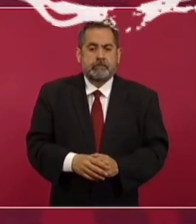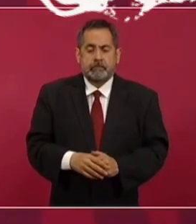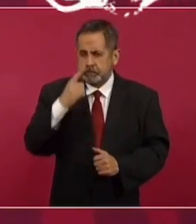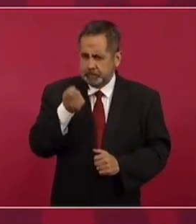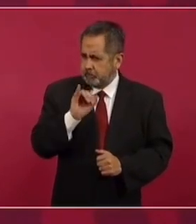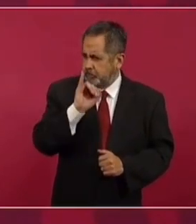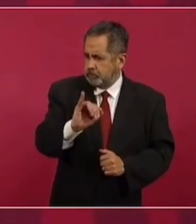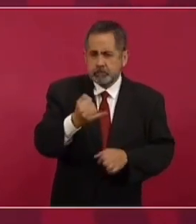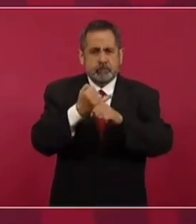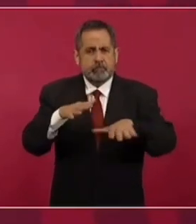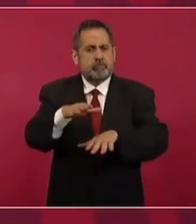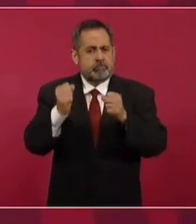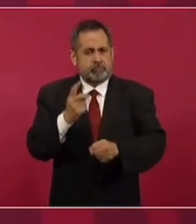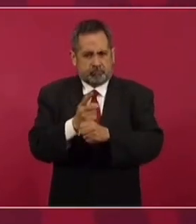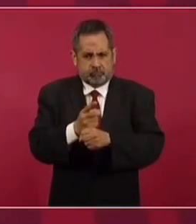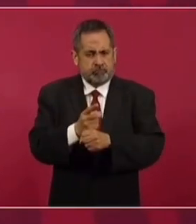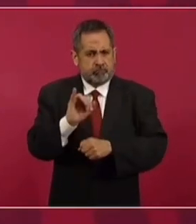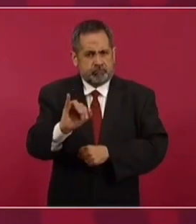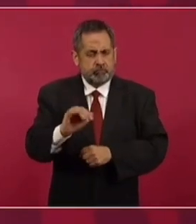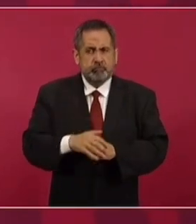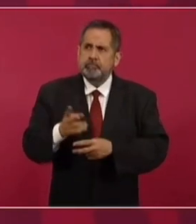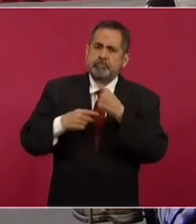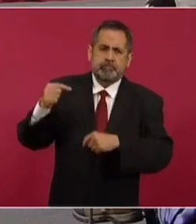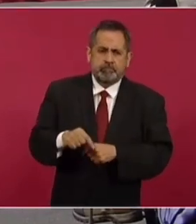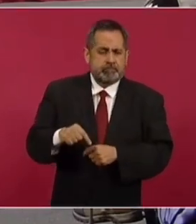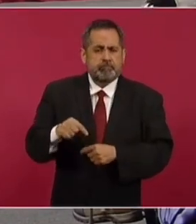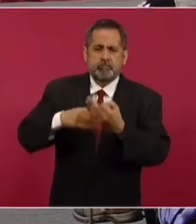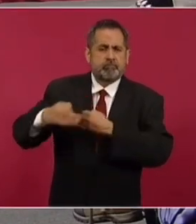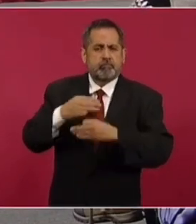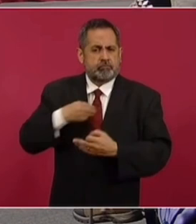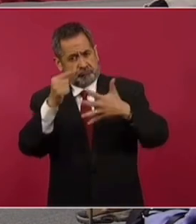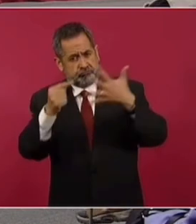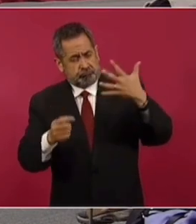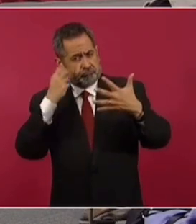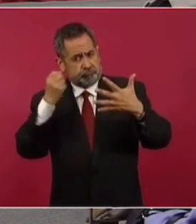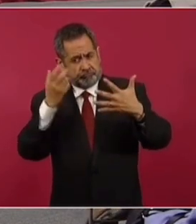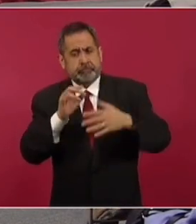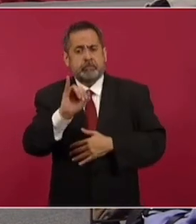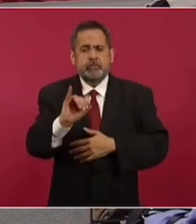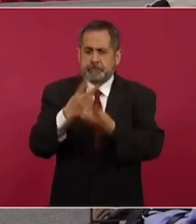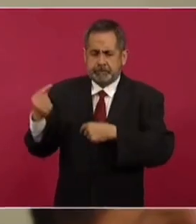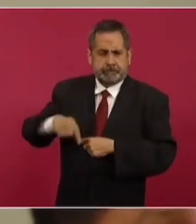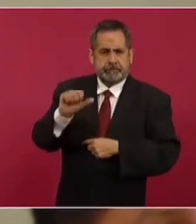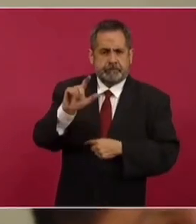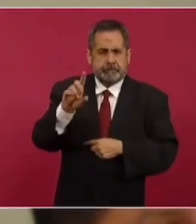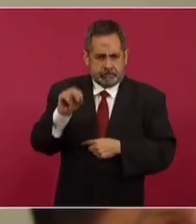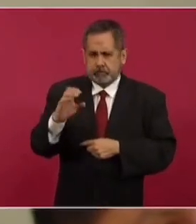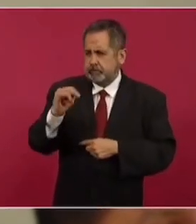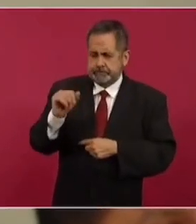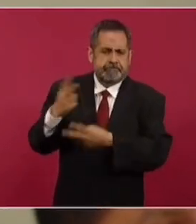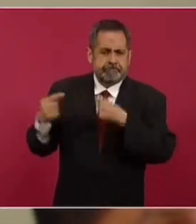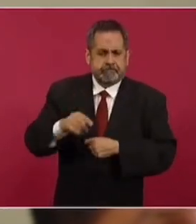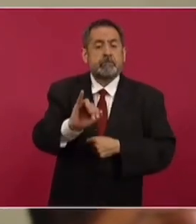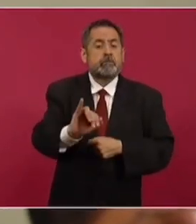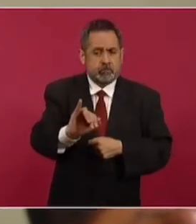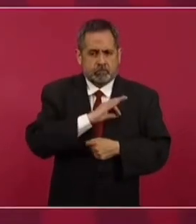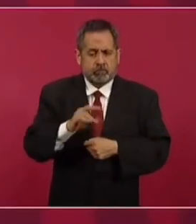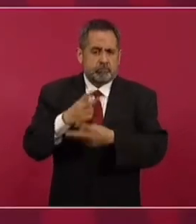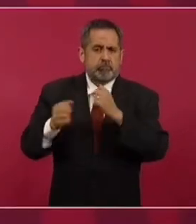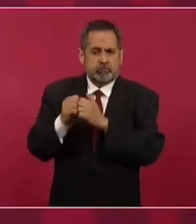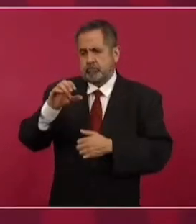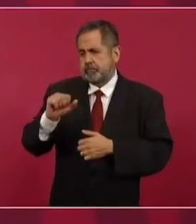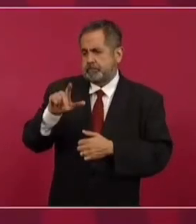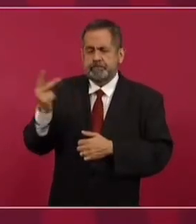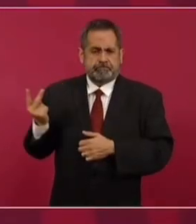El jueves es el informe de seguridad. Van a estar aquí todos los miembros del gabinete. Venga, Alejandro Encinas, el jueves, con